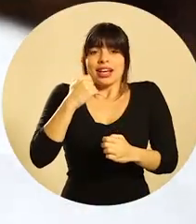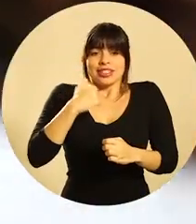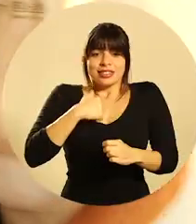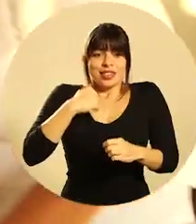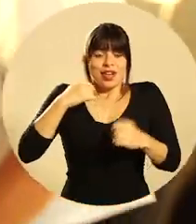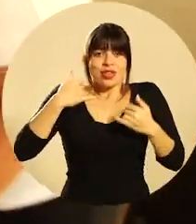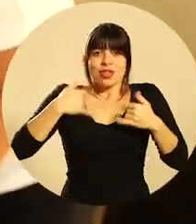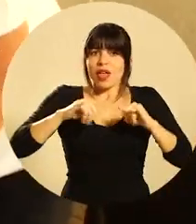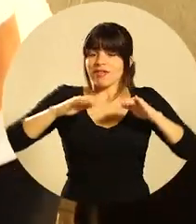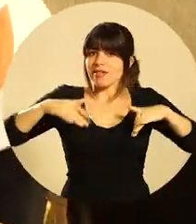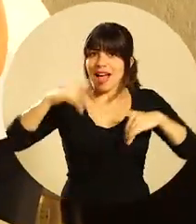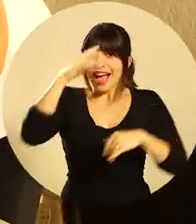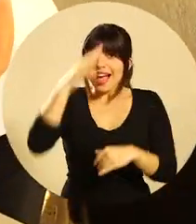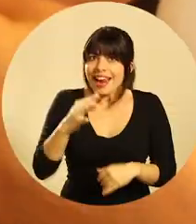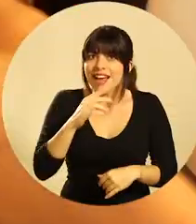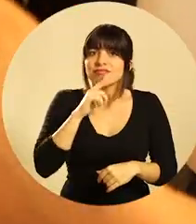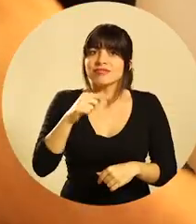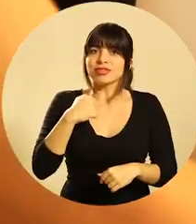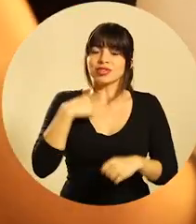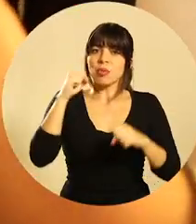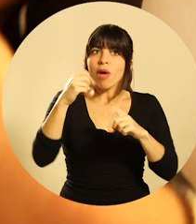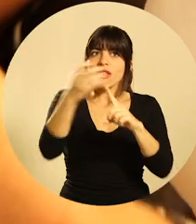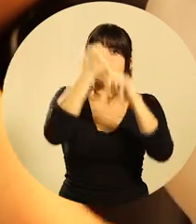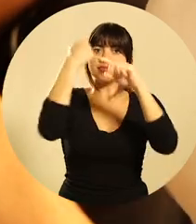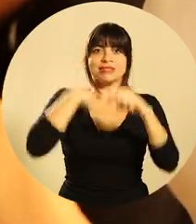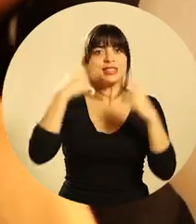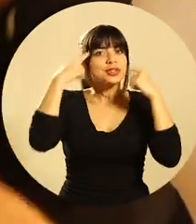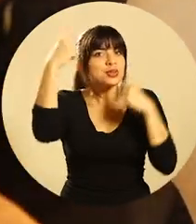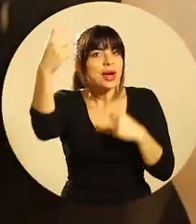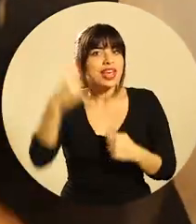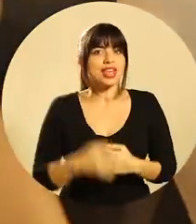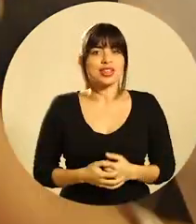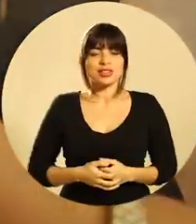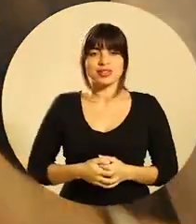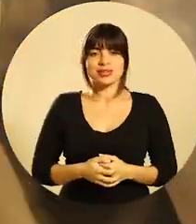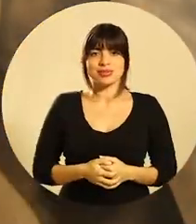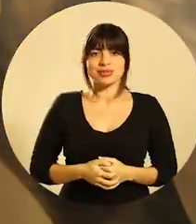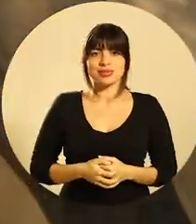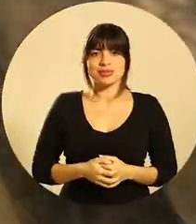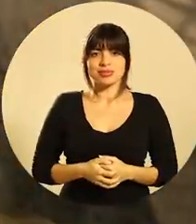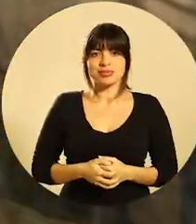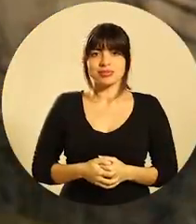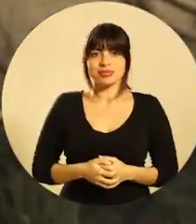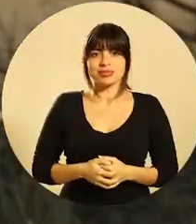porque todavía no me creo que vaya a cumplir mis sueños.